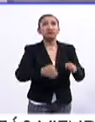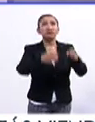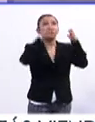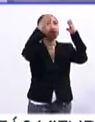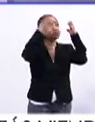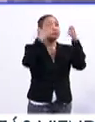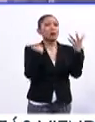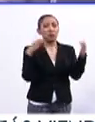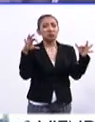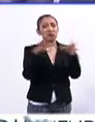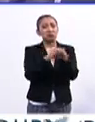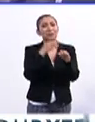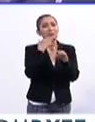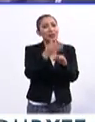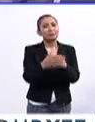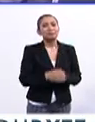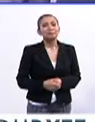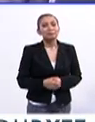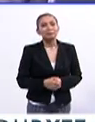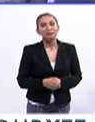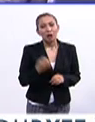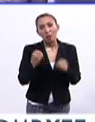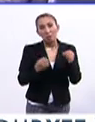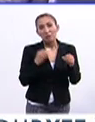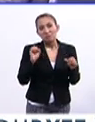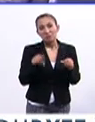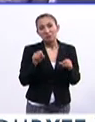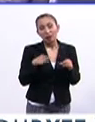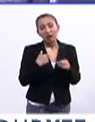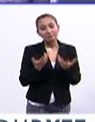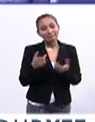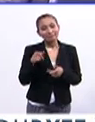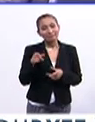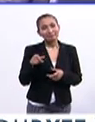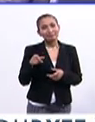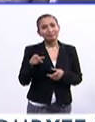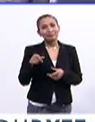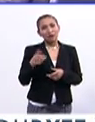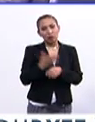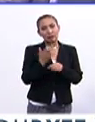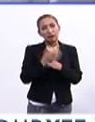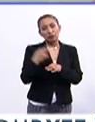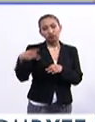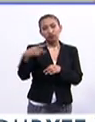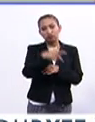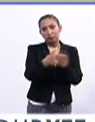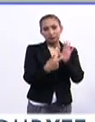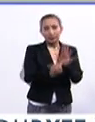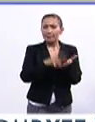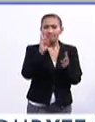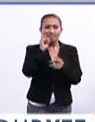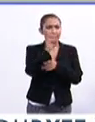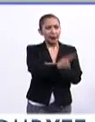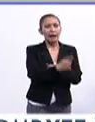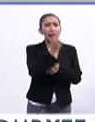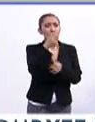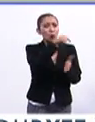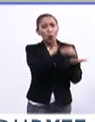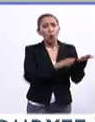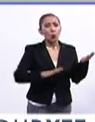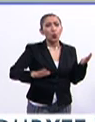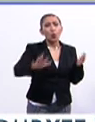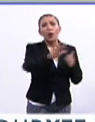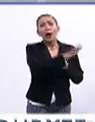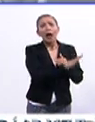también combina muchas cosillas vamos de la mano con lo que le van a presentar es un lugar